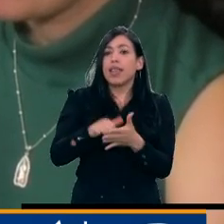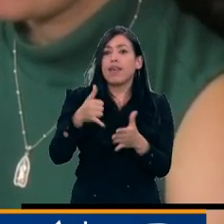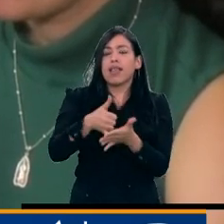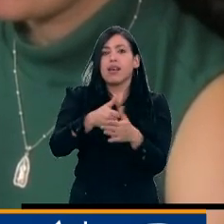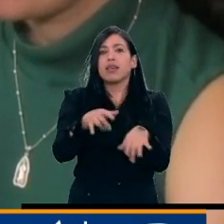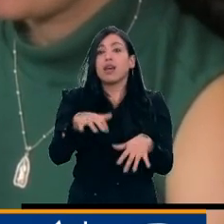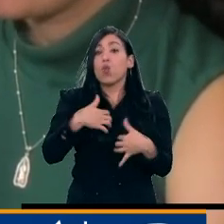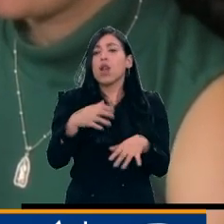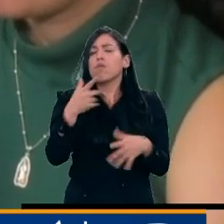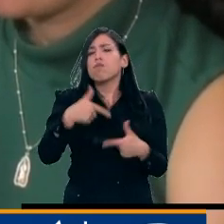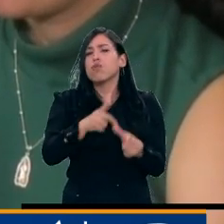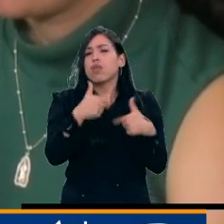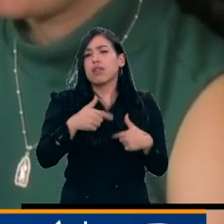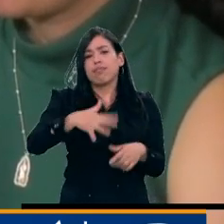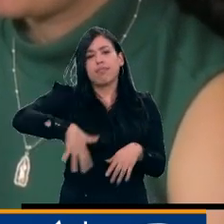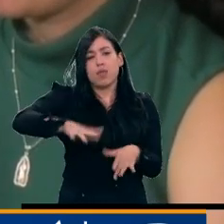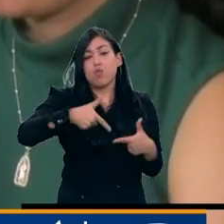guerra.